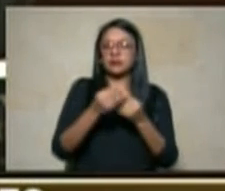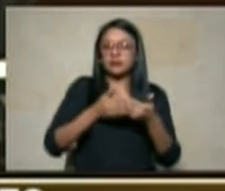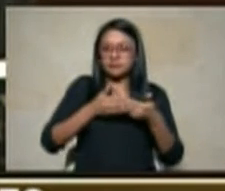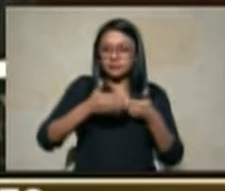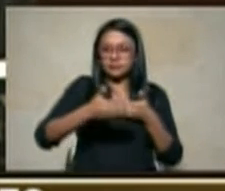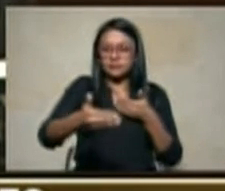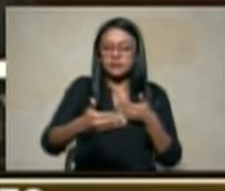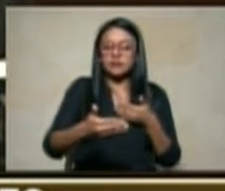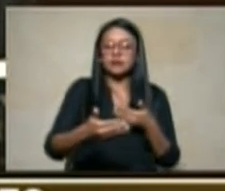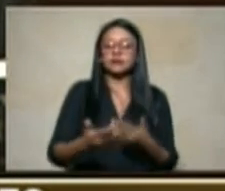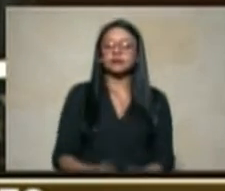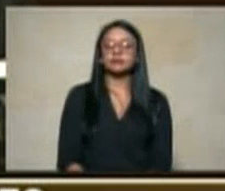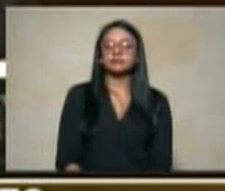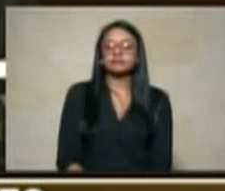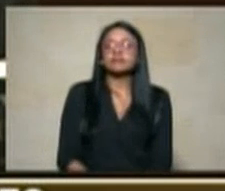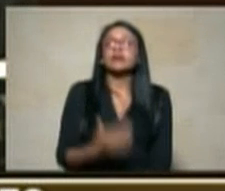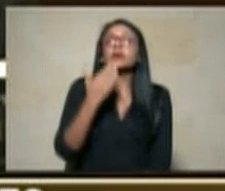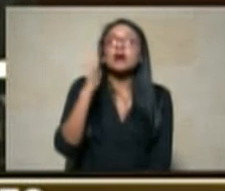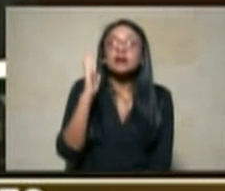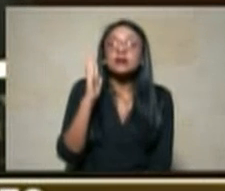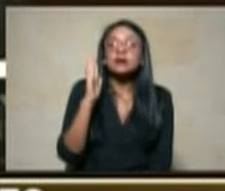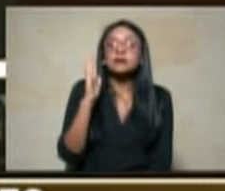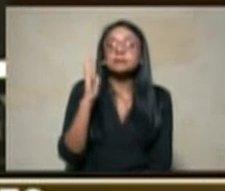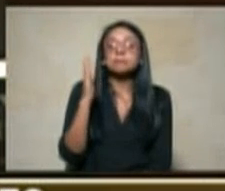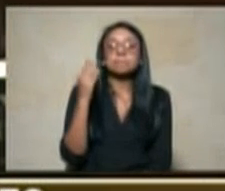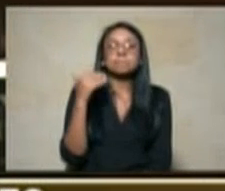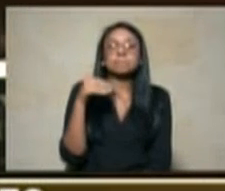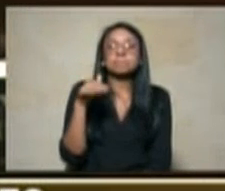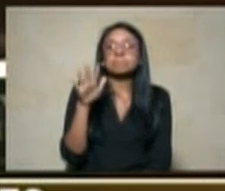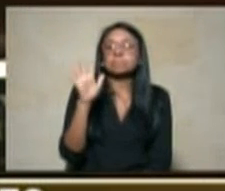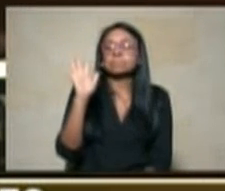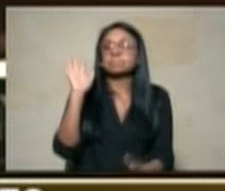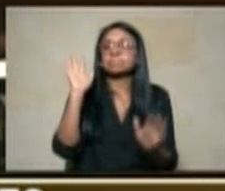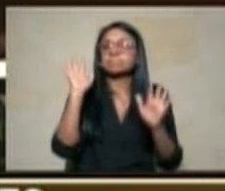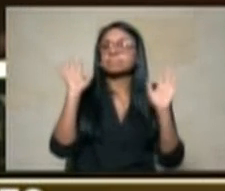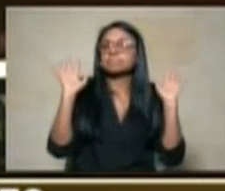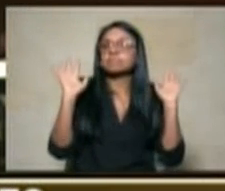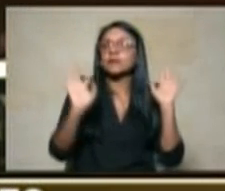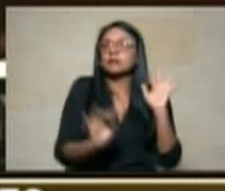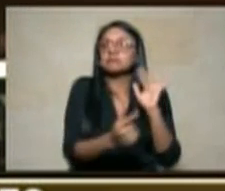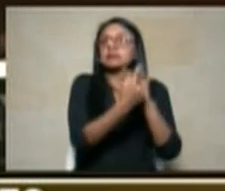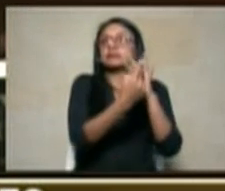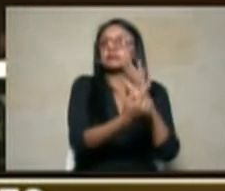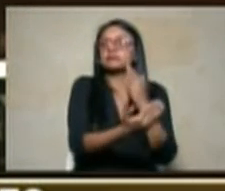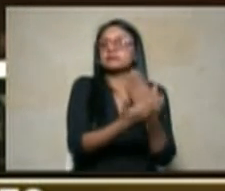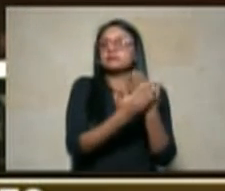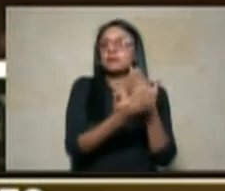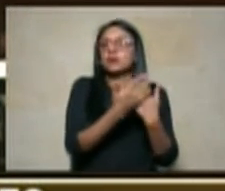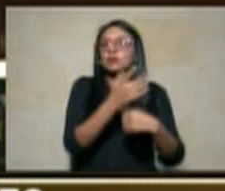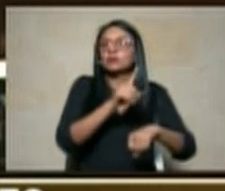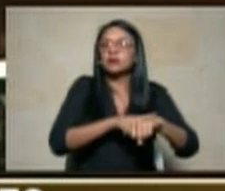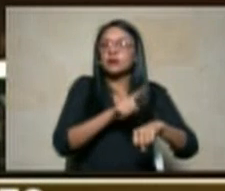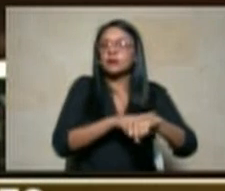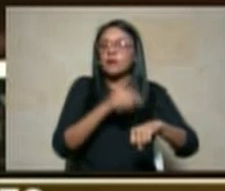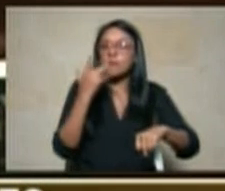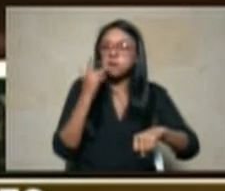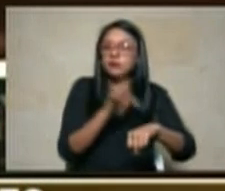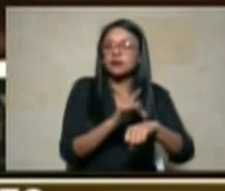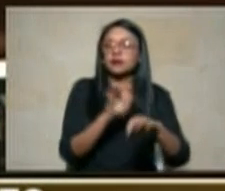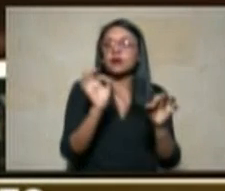pueda aparecer un tiempo o los días sábados y domingos. Tal vez, doctor Pinto, va a tocar empezar